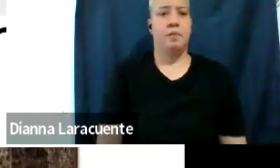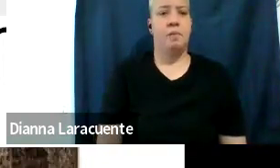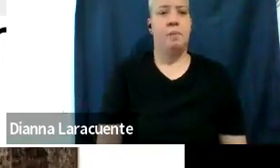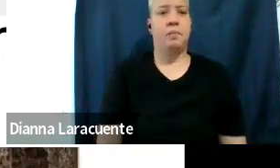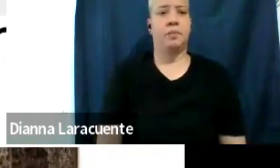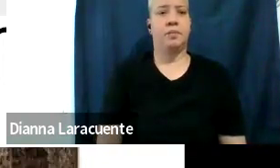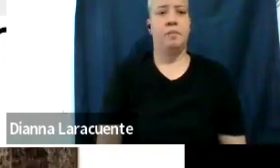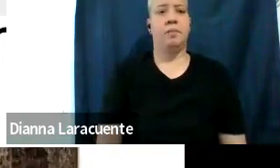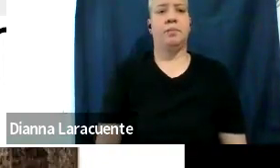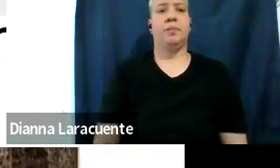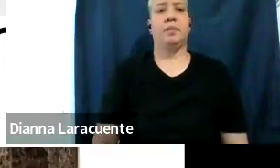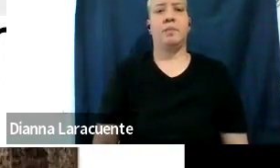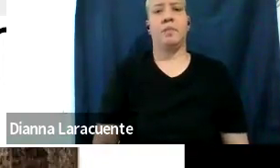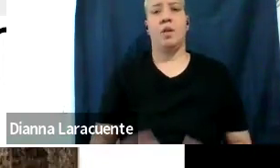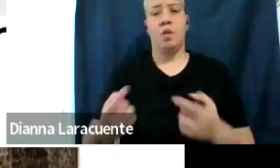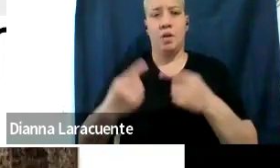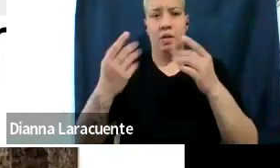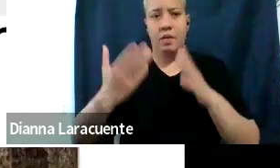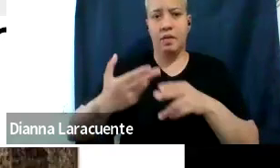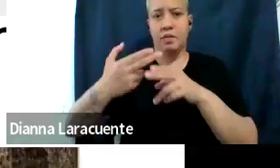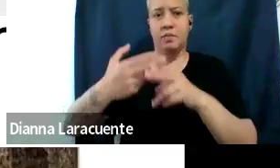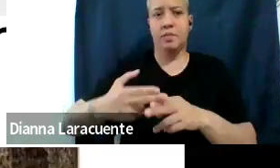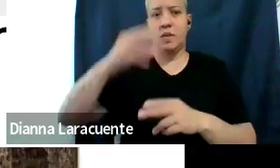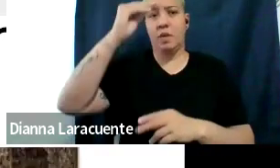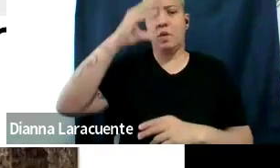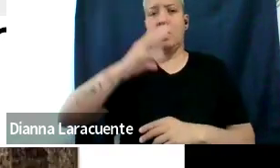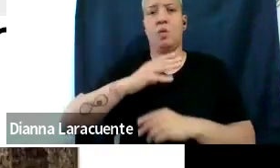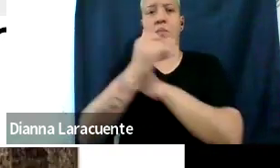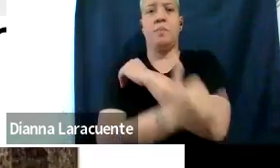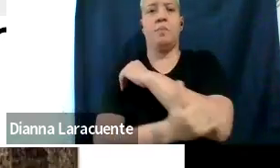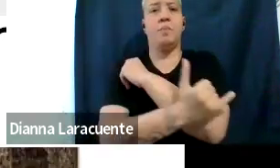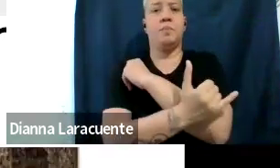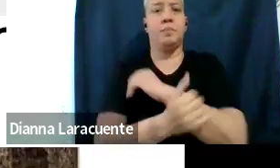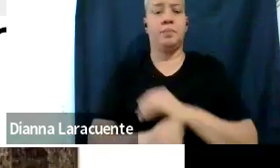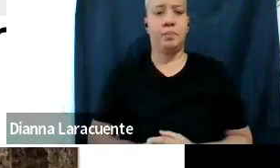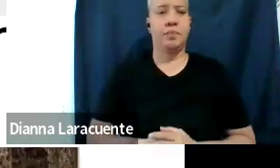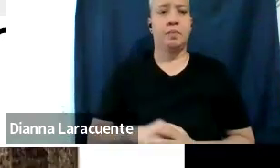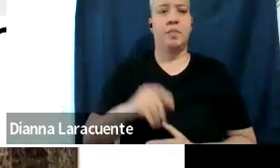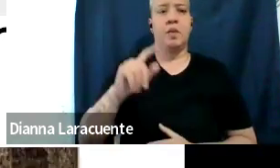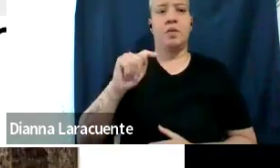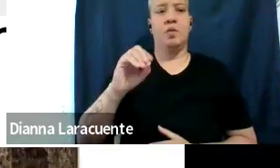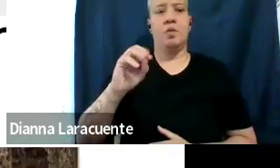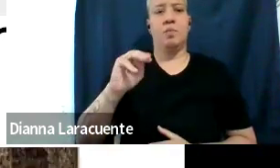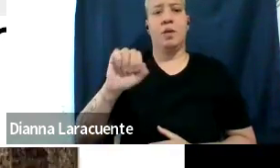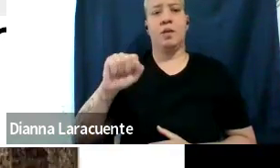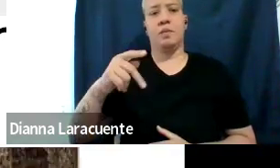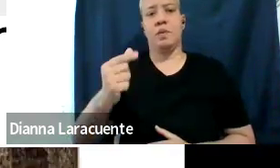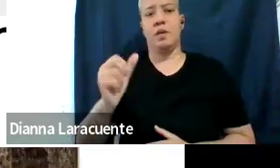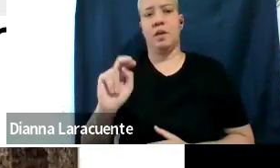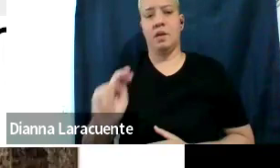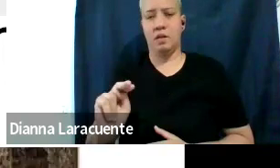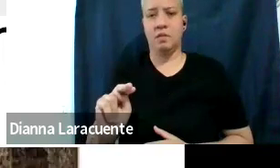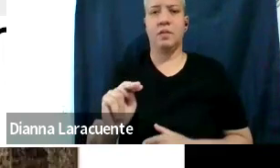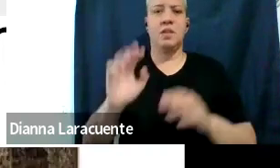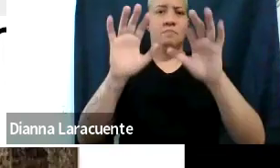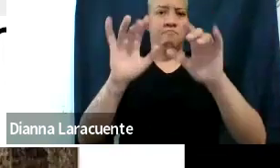Los adversarios de Muñoz Rivera lo llamaban el hombre patria. Tomás Pagán Colón, a su muerte, escribe un